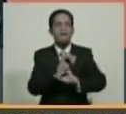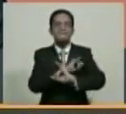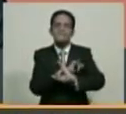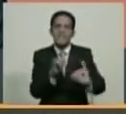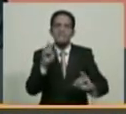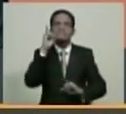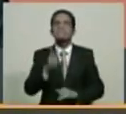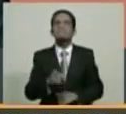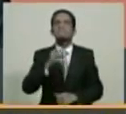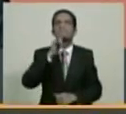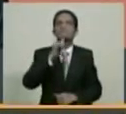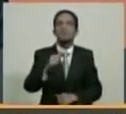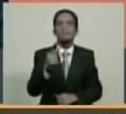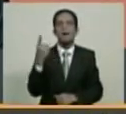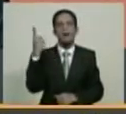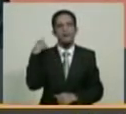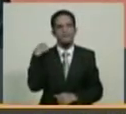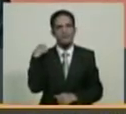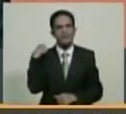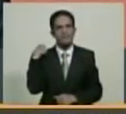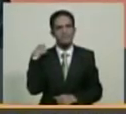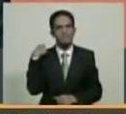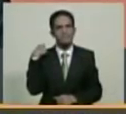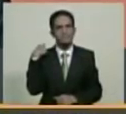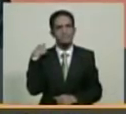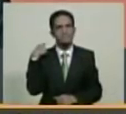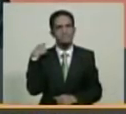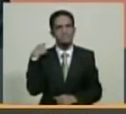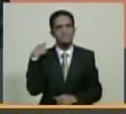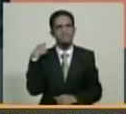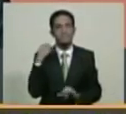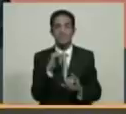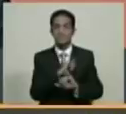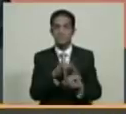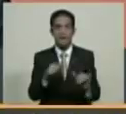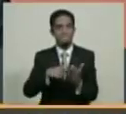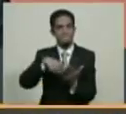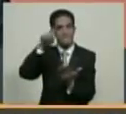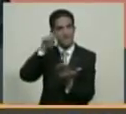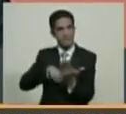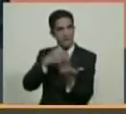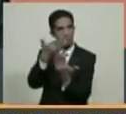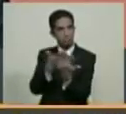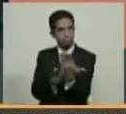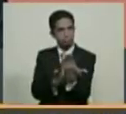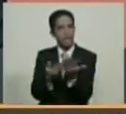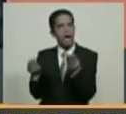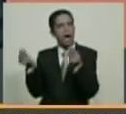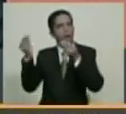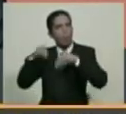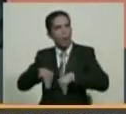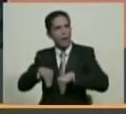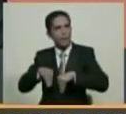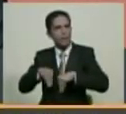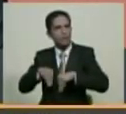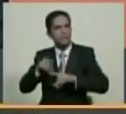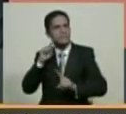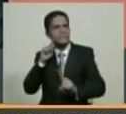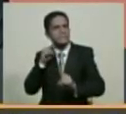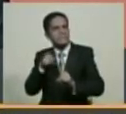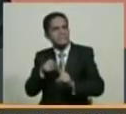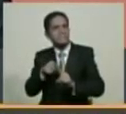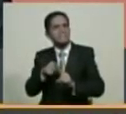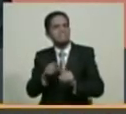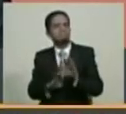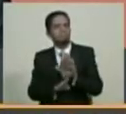informar a toda Venezuela que el día de ayer hemos firmado un nuevo acuerdo para el fortalecimiento productivo